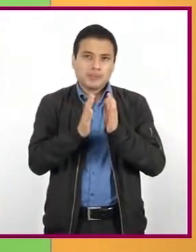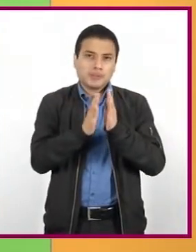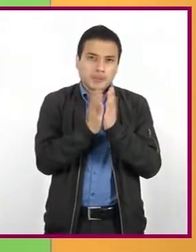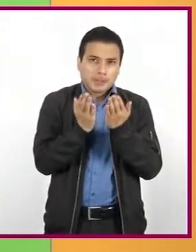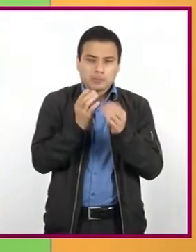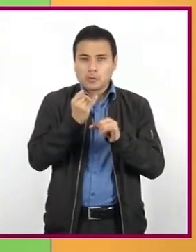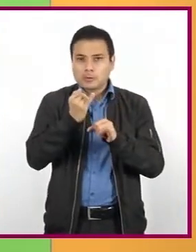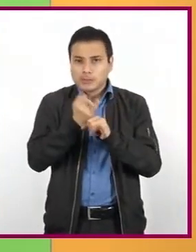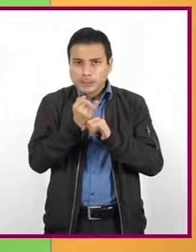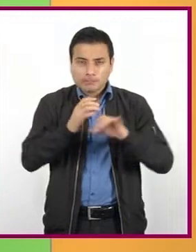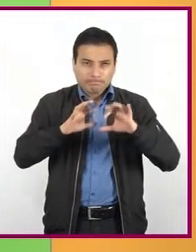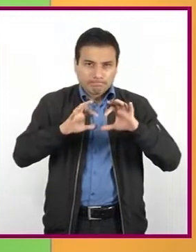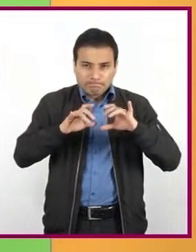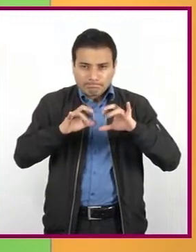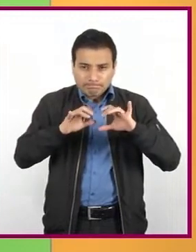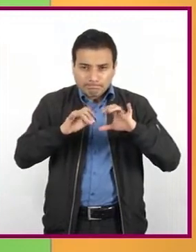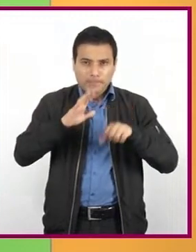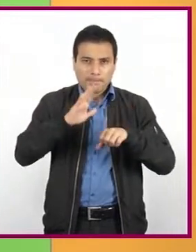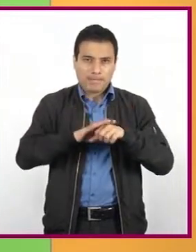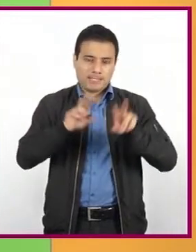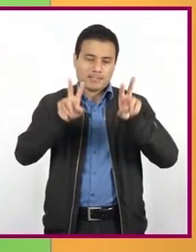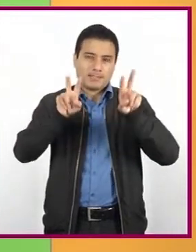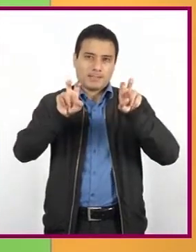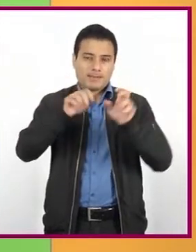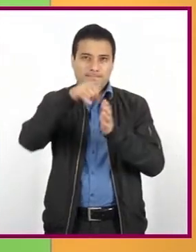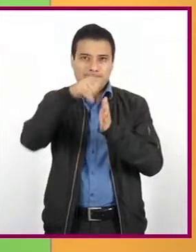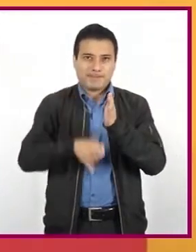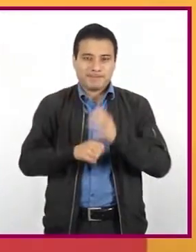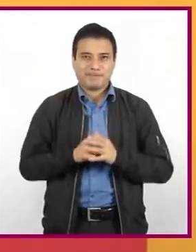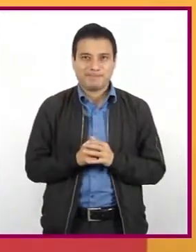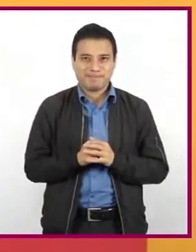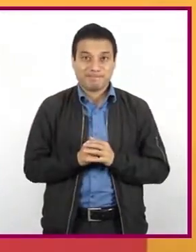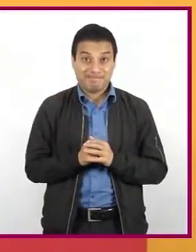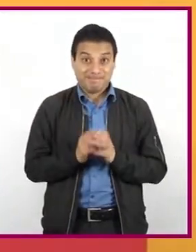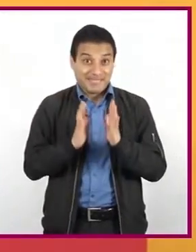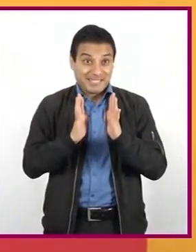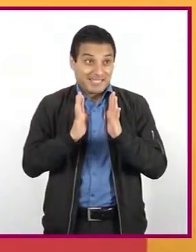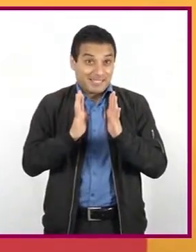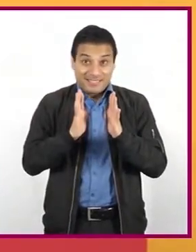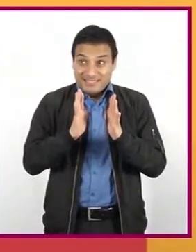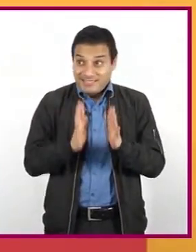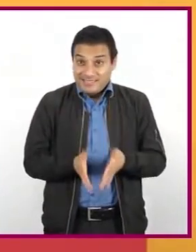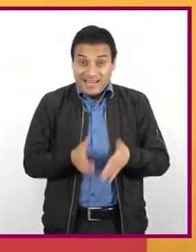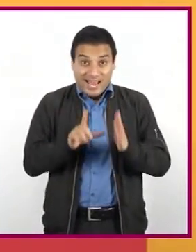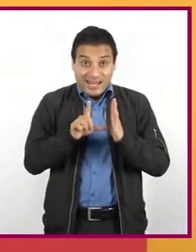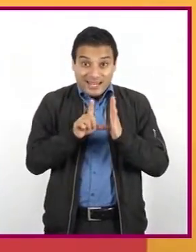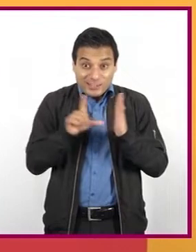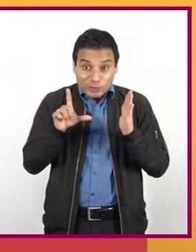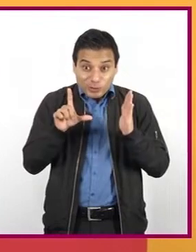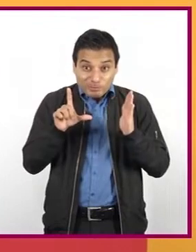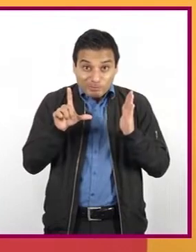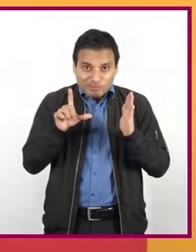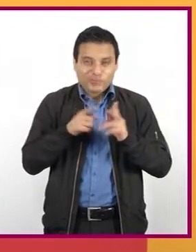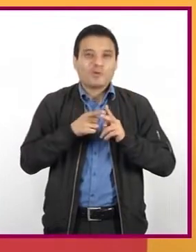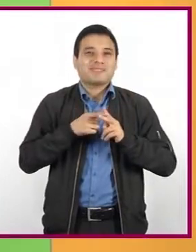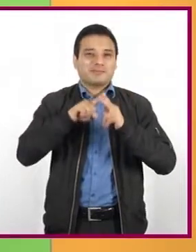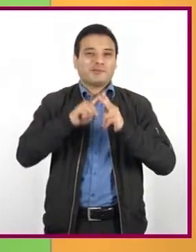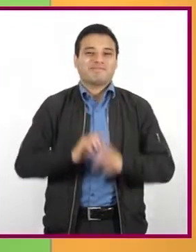las que profundicen más sobre lo que aquí se analice. Pues, si estamos todas y todos listos,